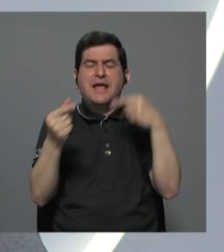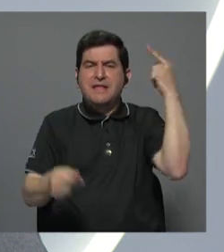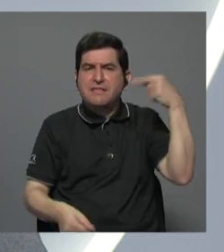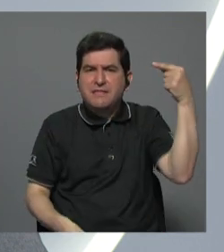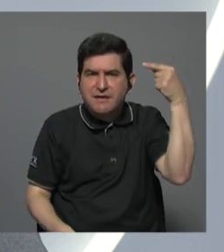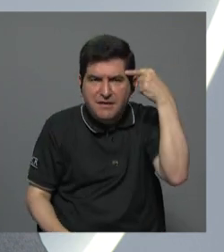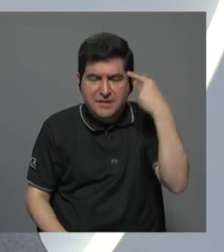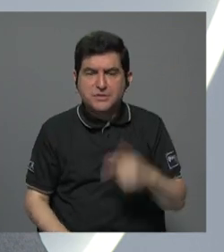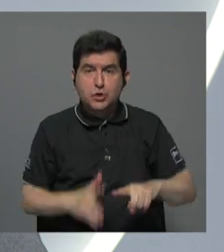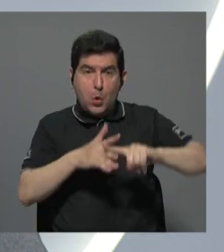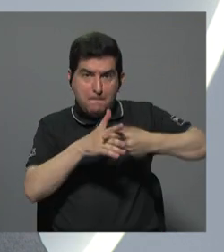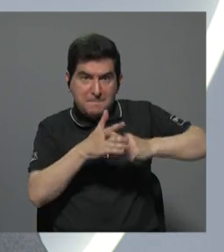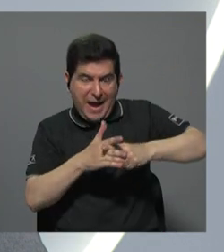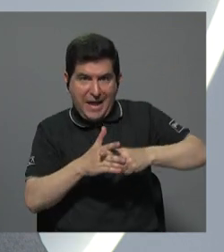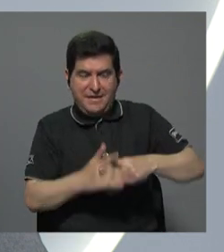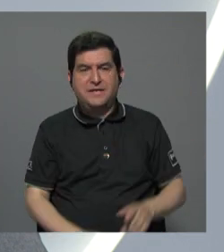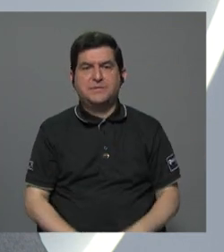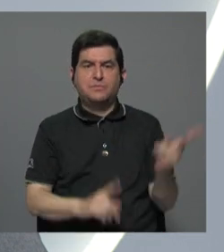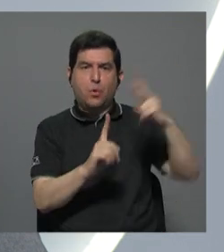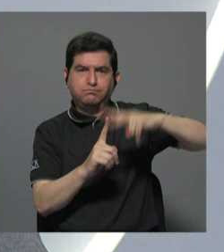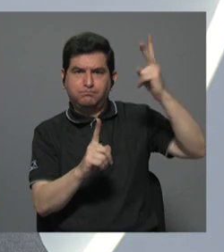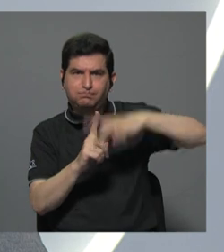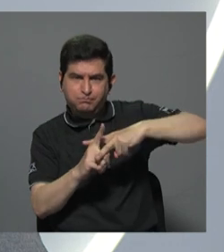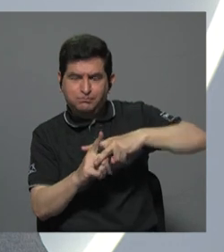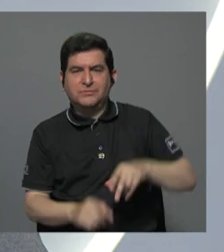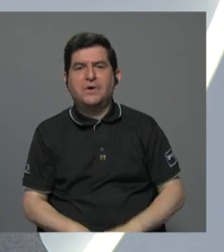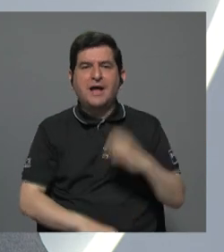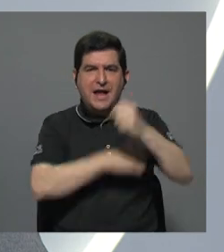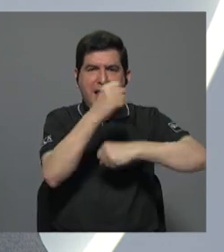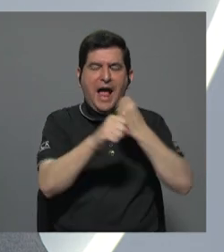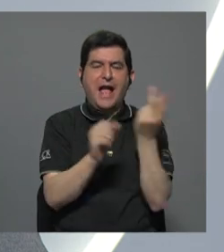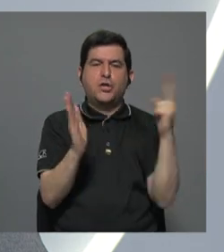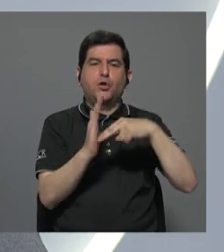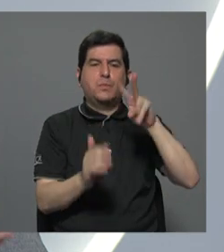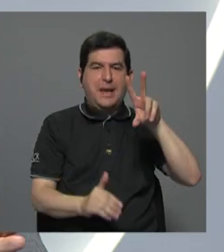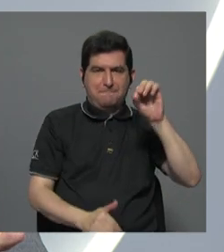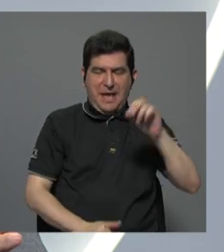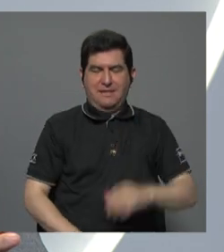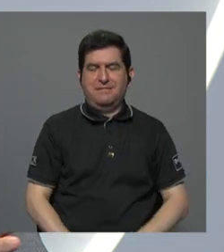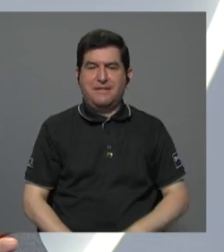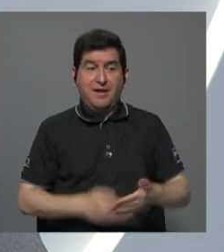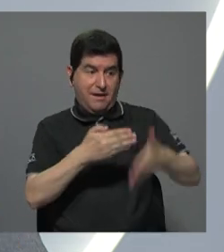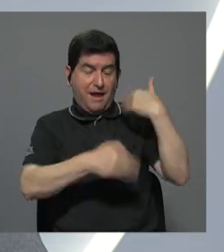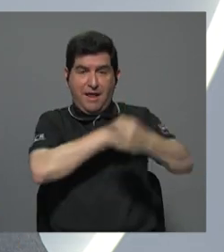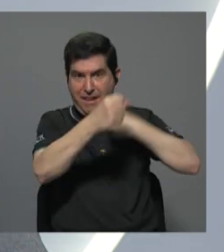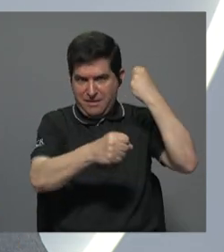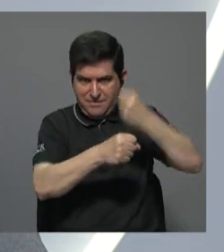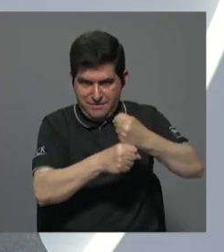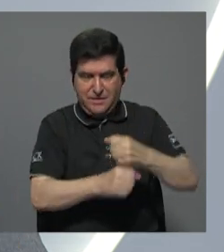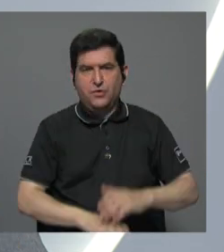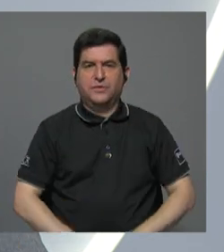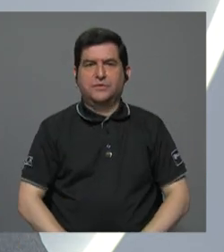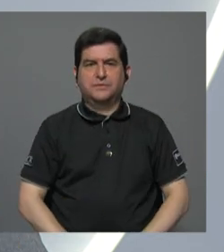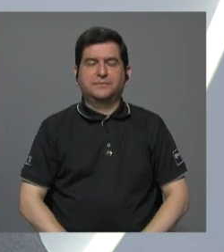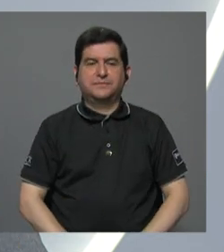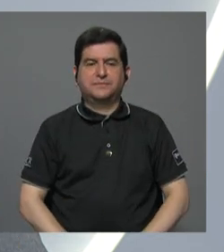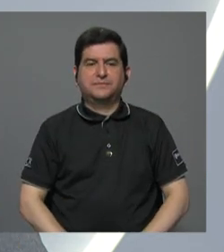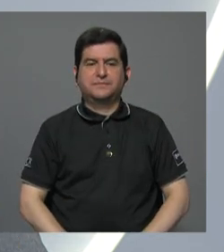este mecanismo que empezó a aplicarse a partir del año 2020 es decir el año pasado cuando